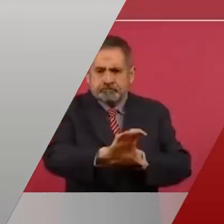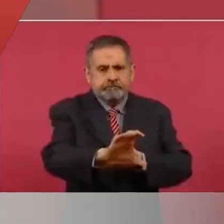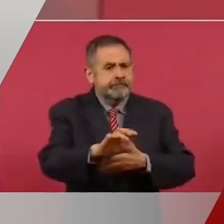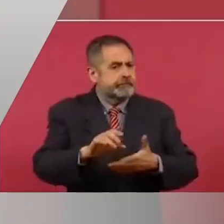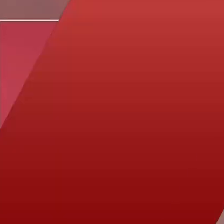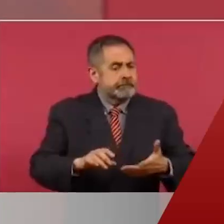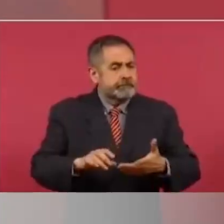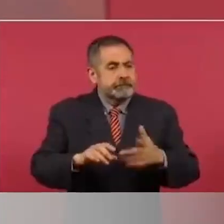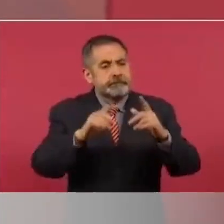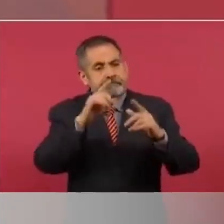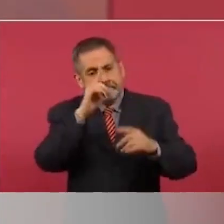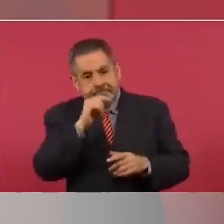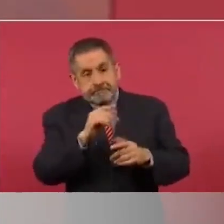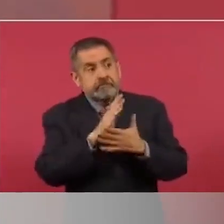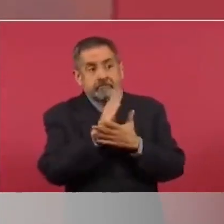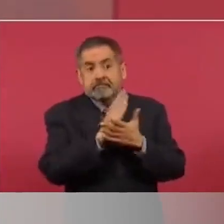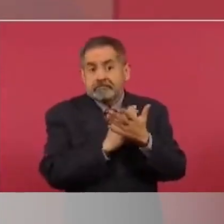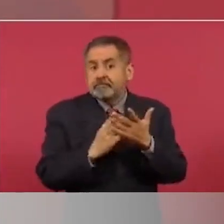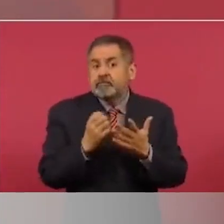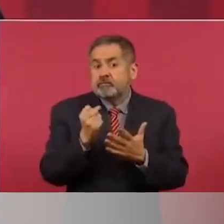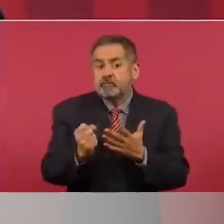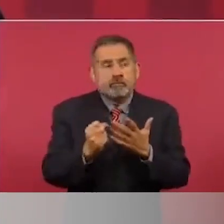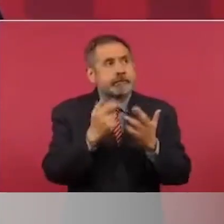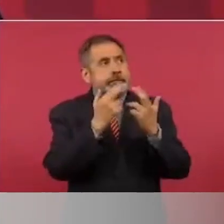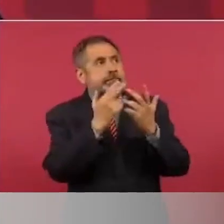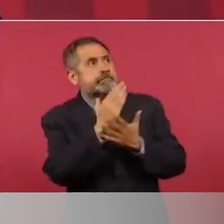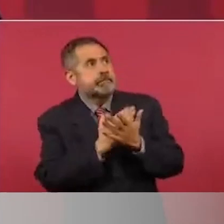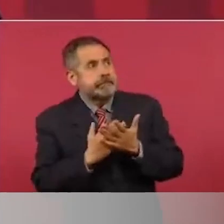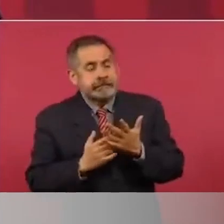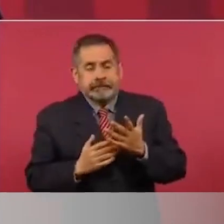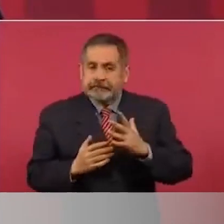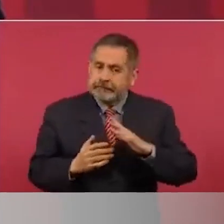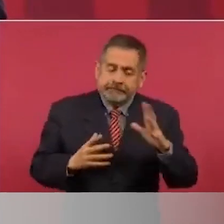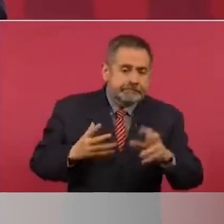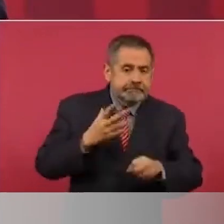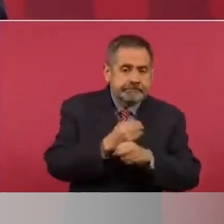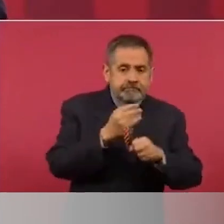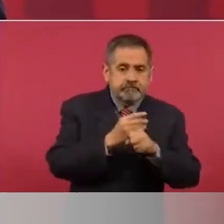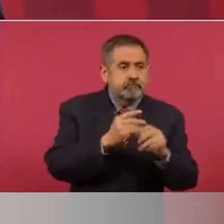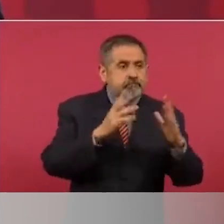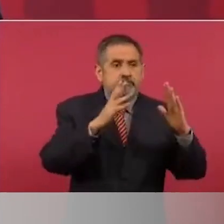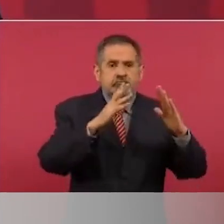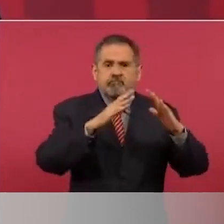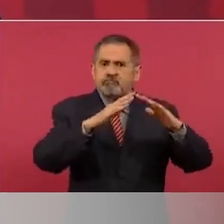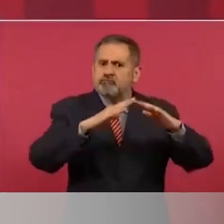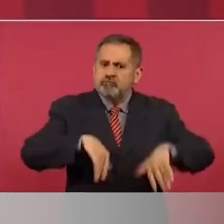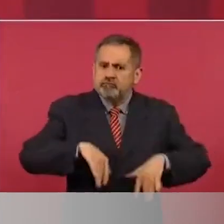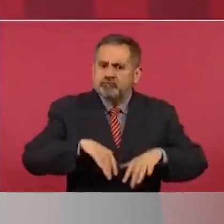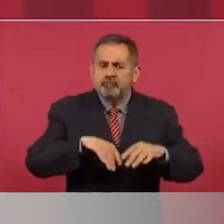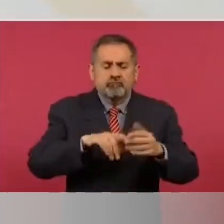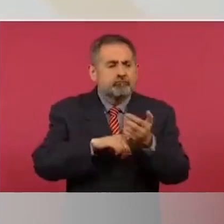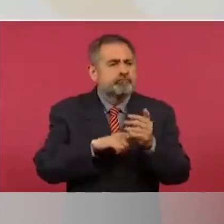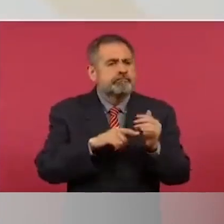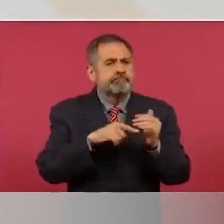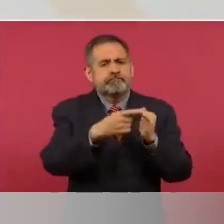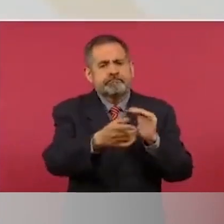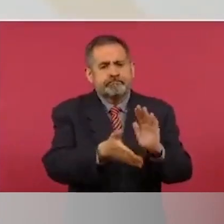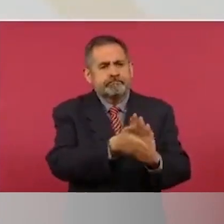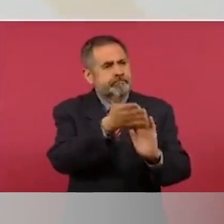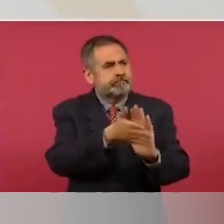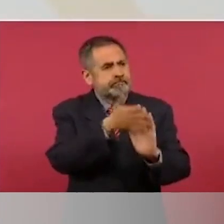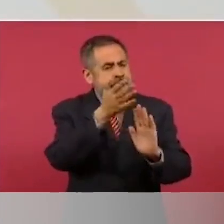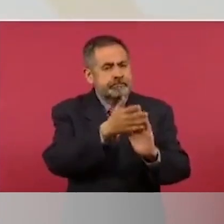una falla estructural y se desplomó la parte de